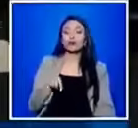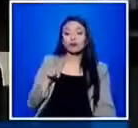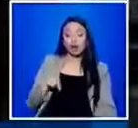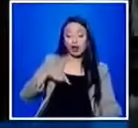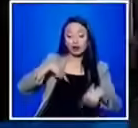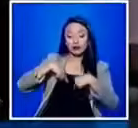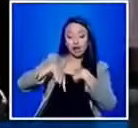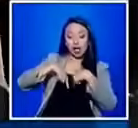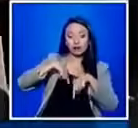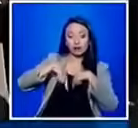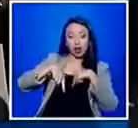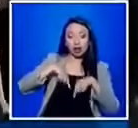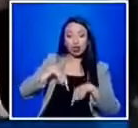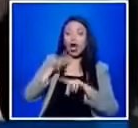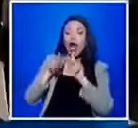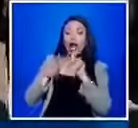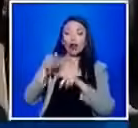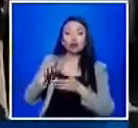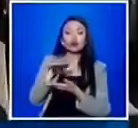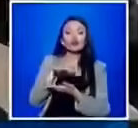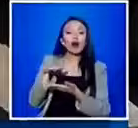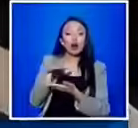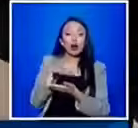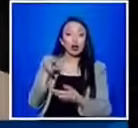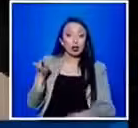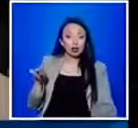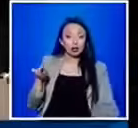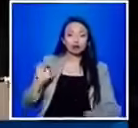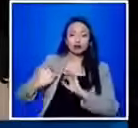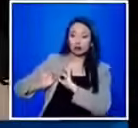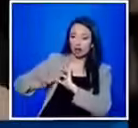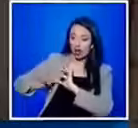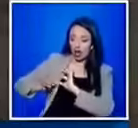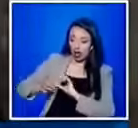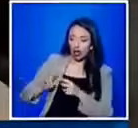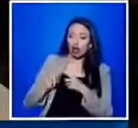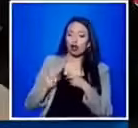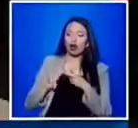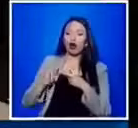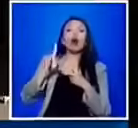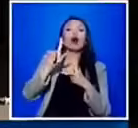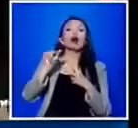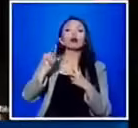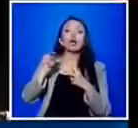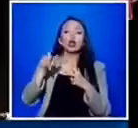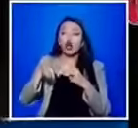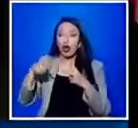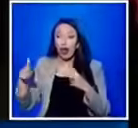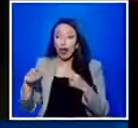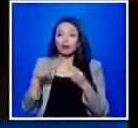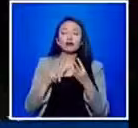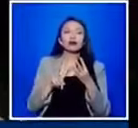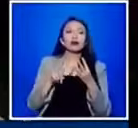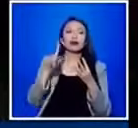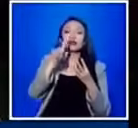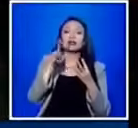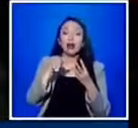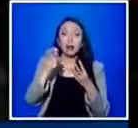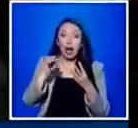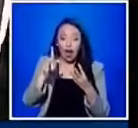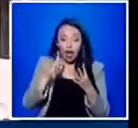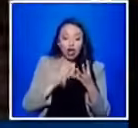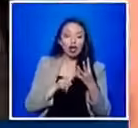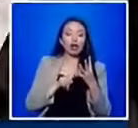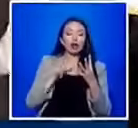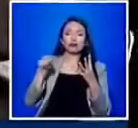de transporte de varios barrios del sector, por ejemplo, de Calderón, de Llano Grande, de Marianas, de Zabala, de Bellavista